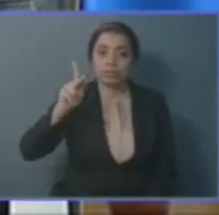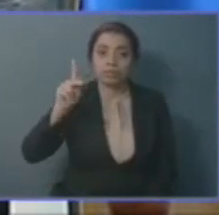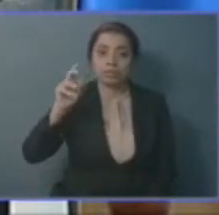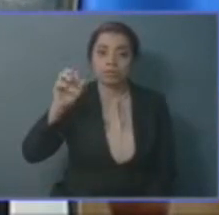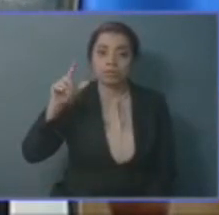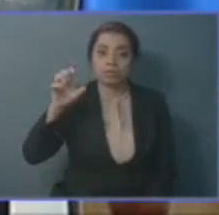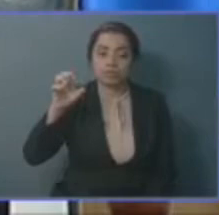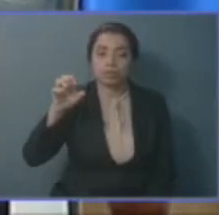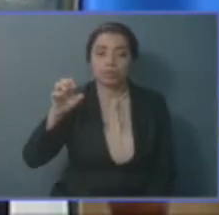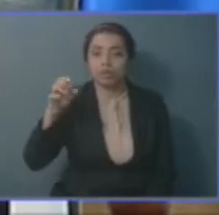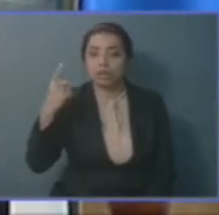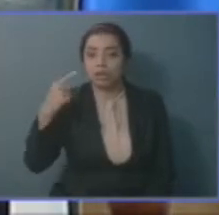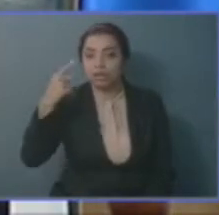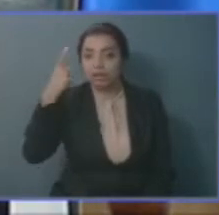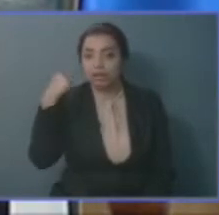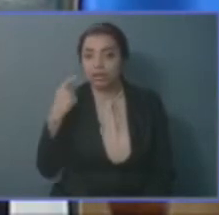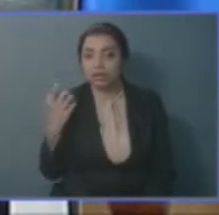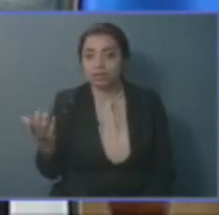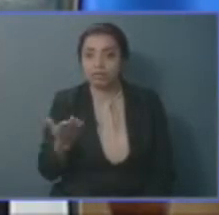él quiere la llave